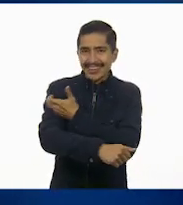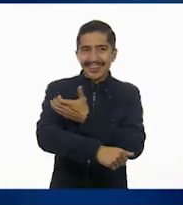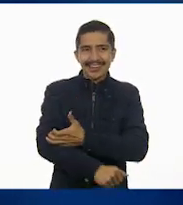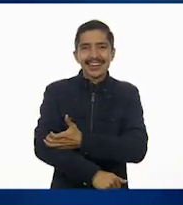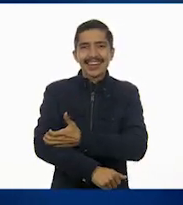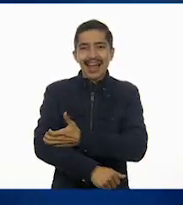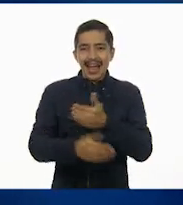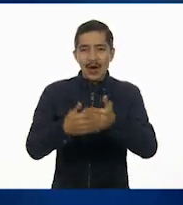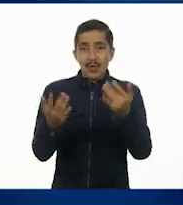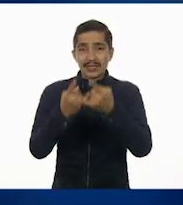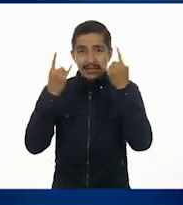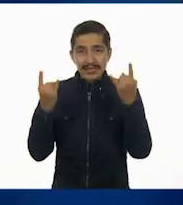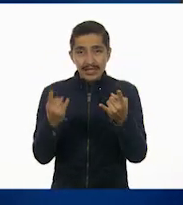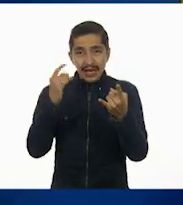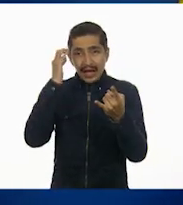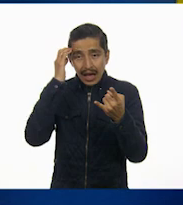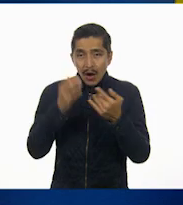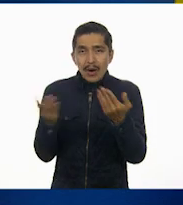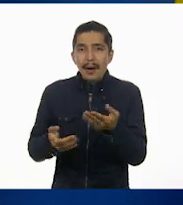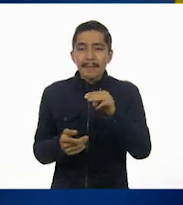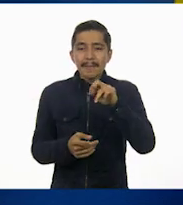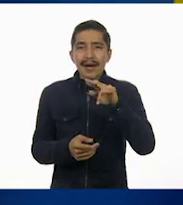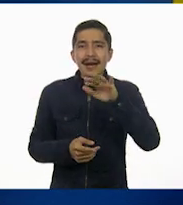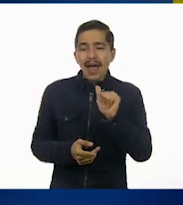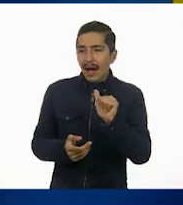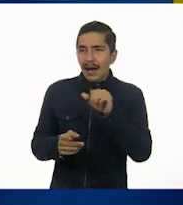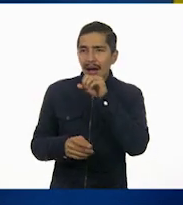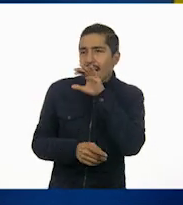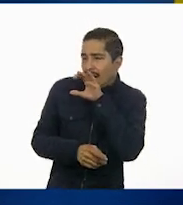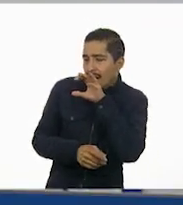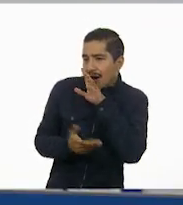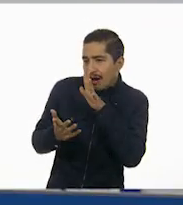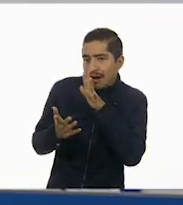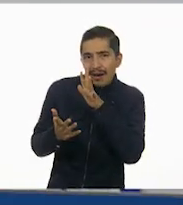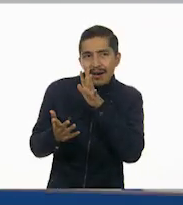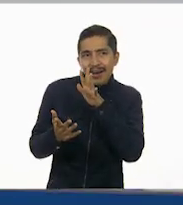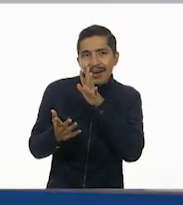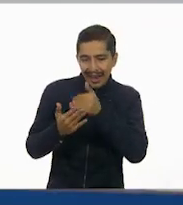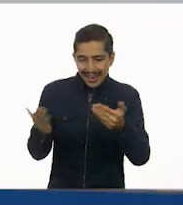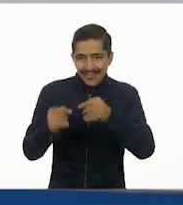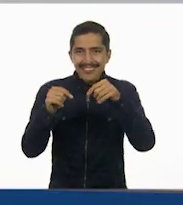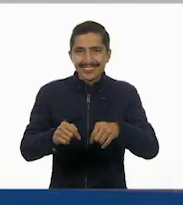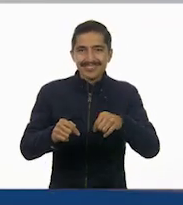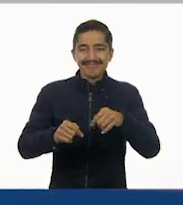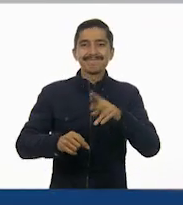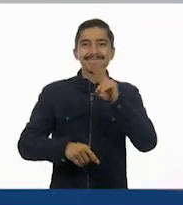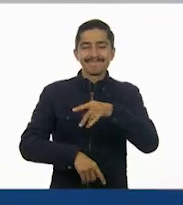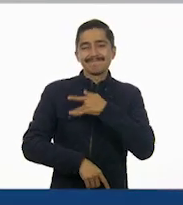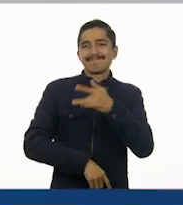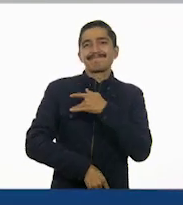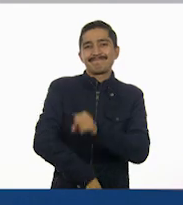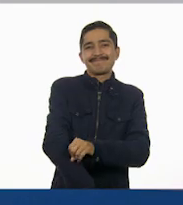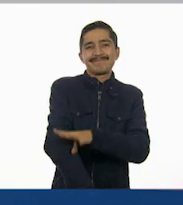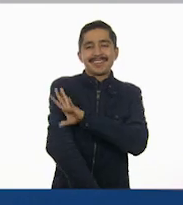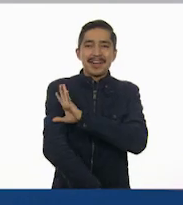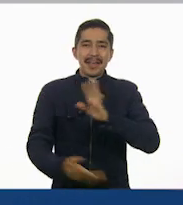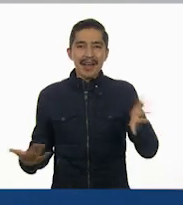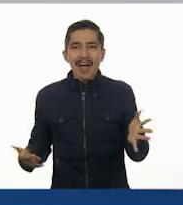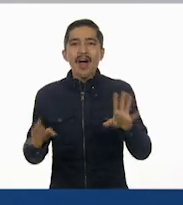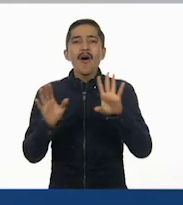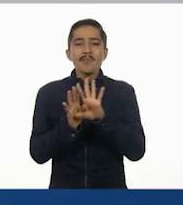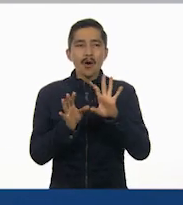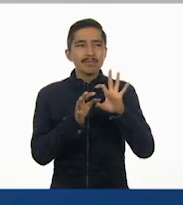historia, aunque dejaste boquiabierta a María. Pues ya ven, ando por aquí y me emociona mucho vincular